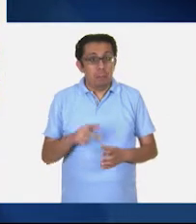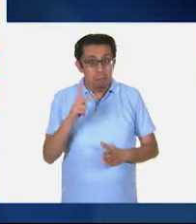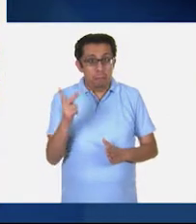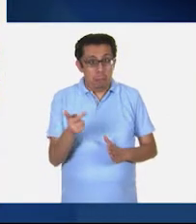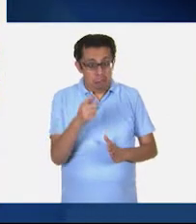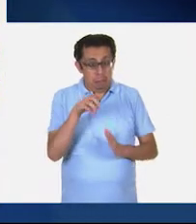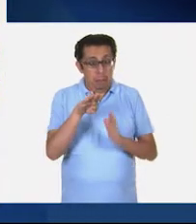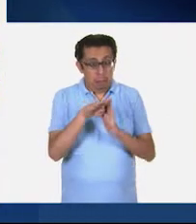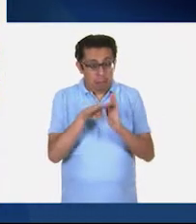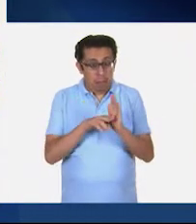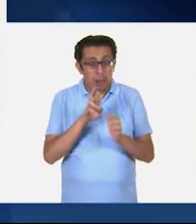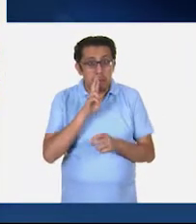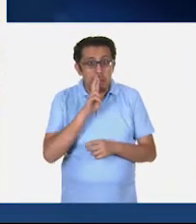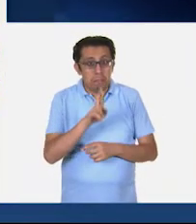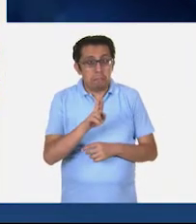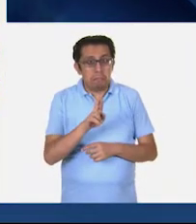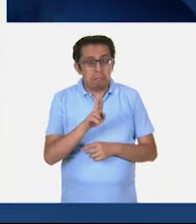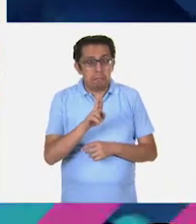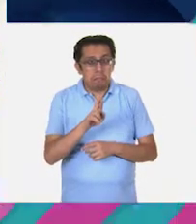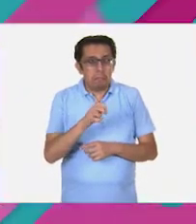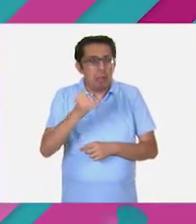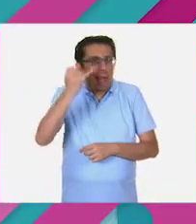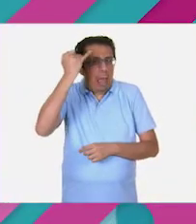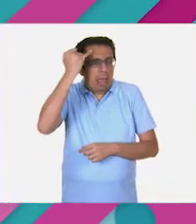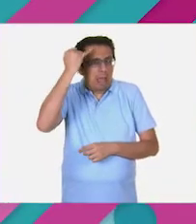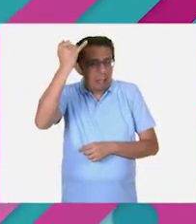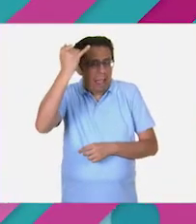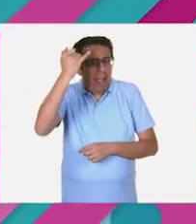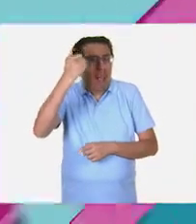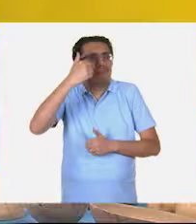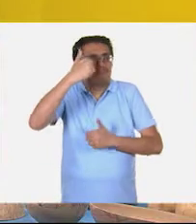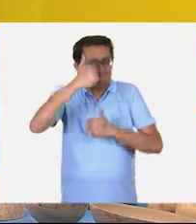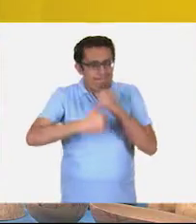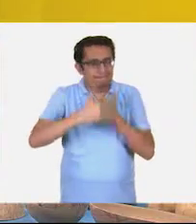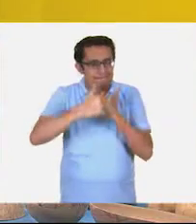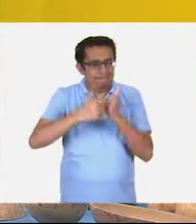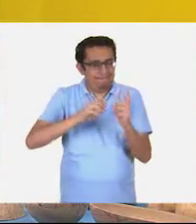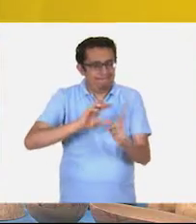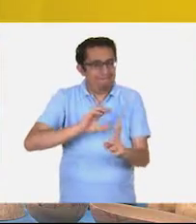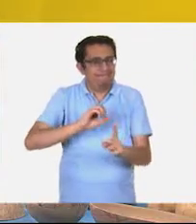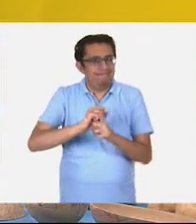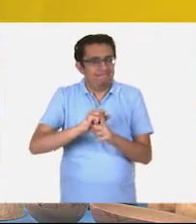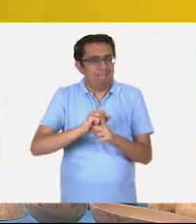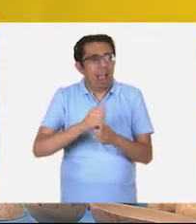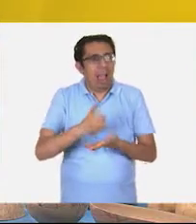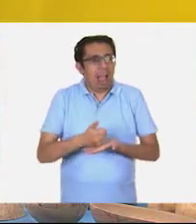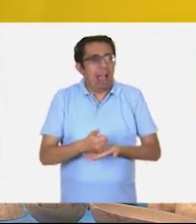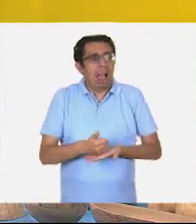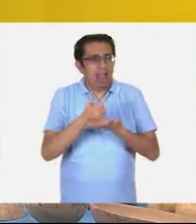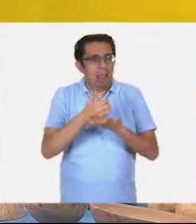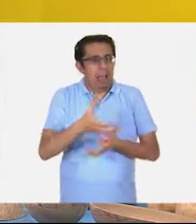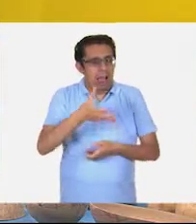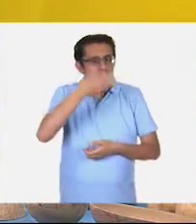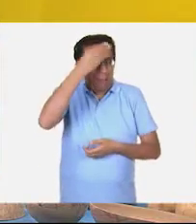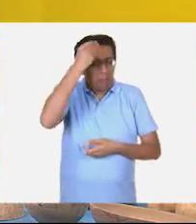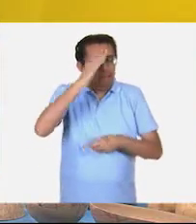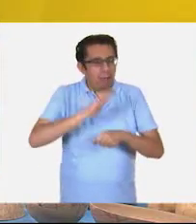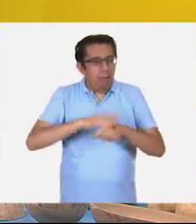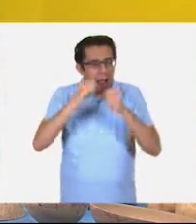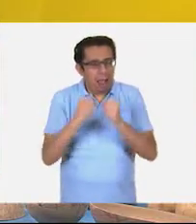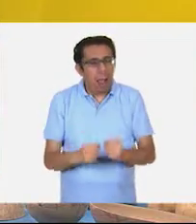estas preguntas, les proponemos un reto que les ayudará a reafirmar nuestro tema de